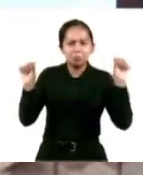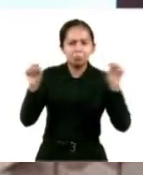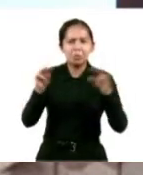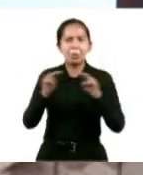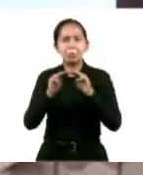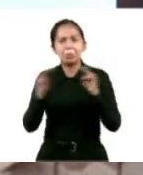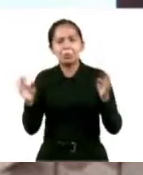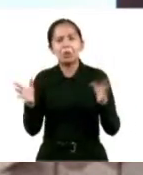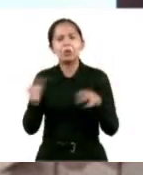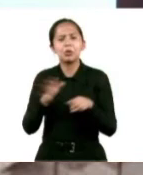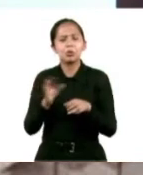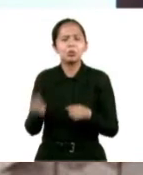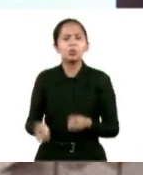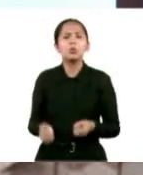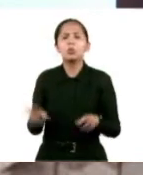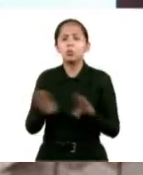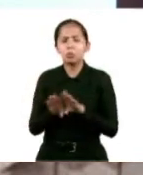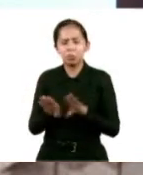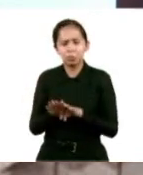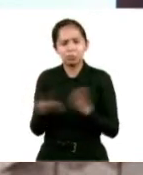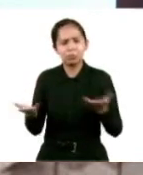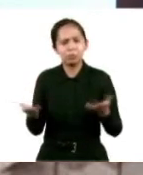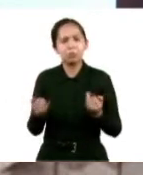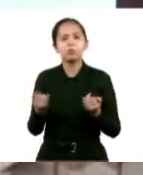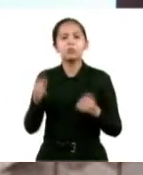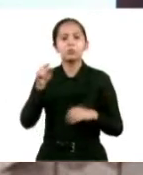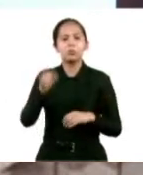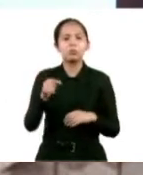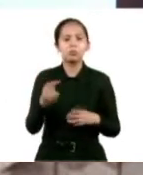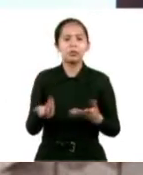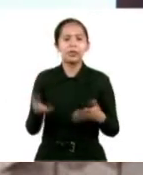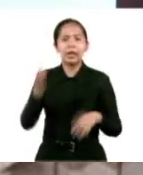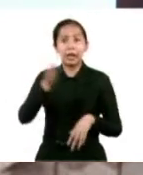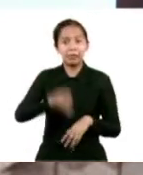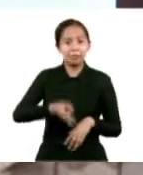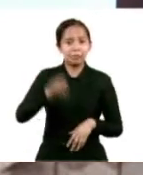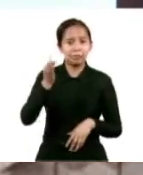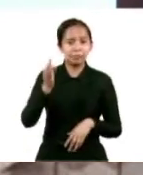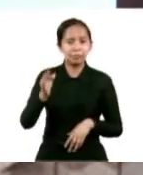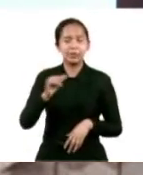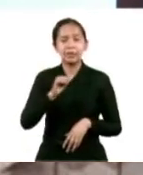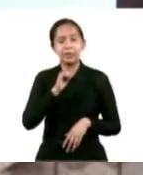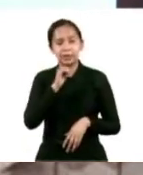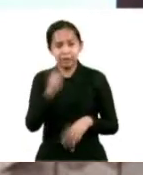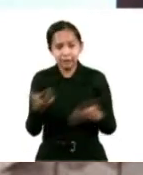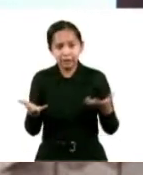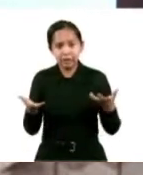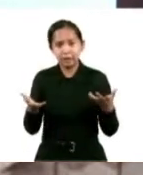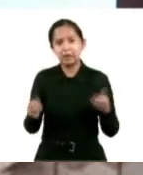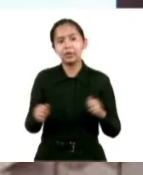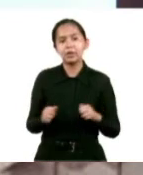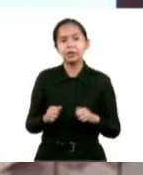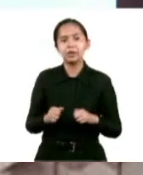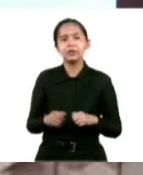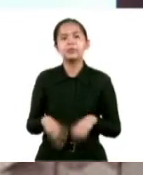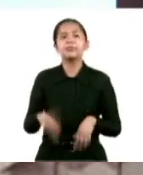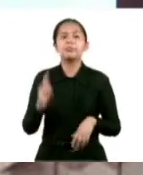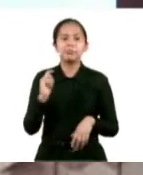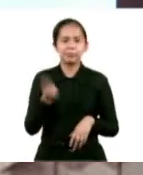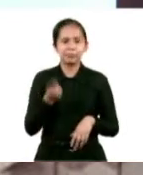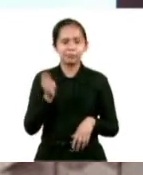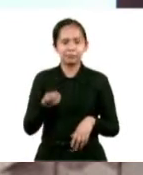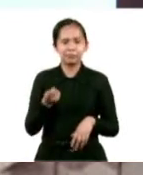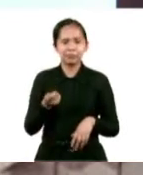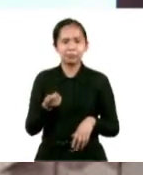e identificar un valor para una deflexión negativa inaceptable bajo carga muerta. Es decir, no